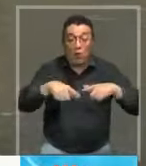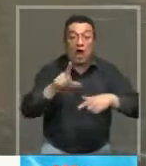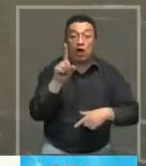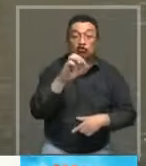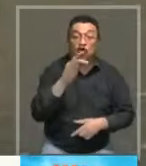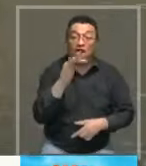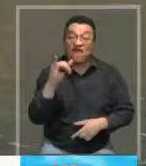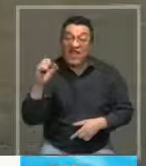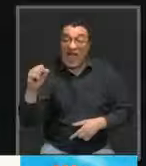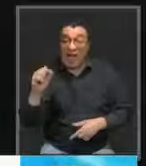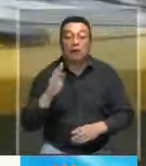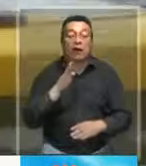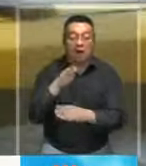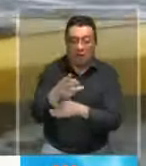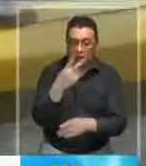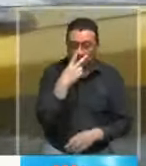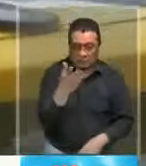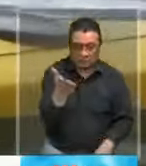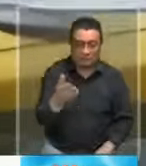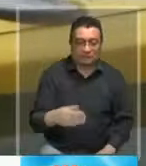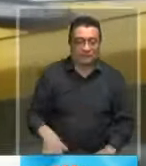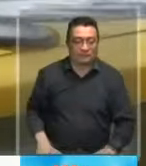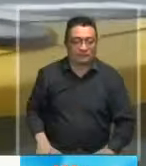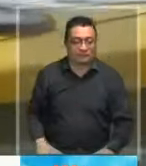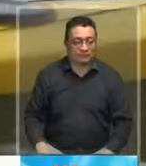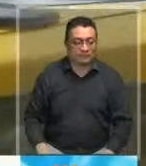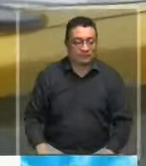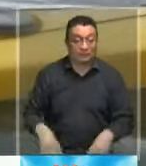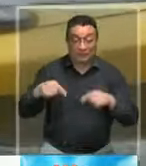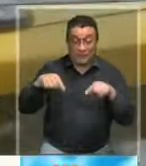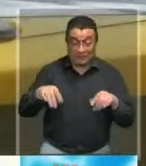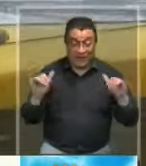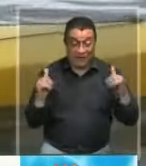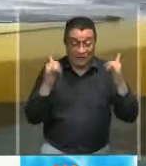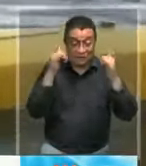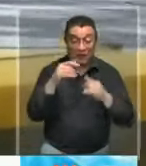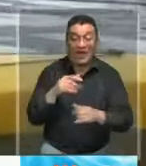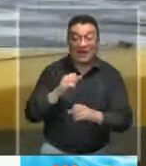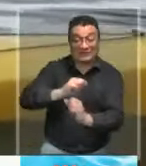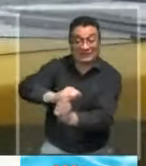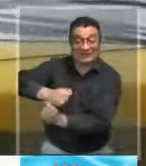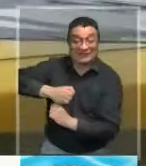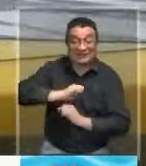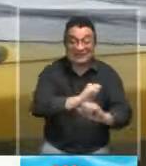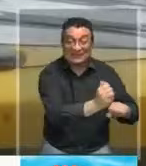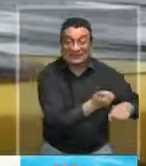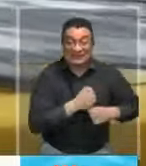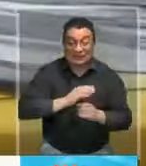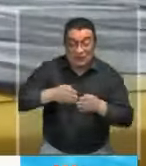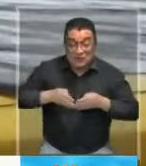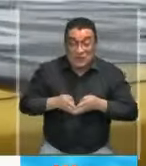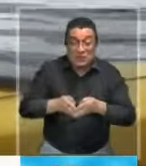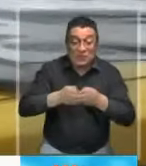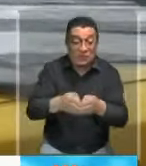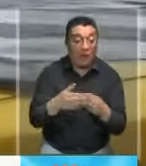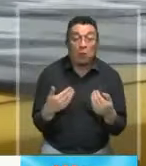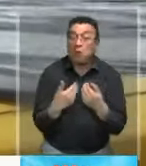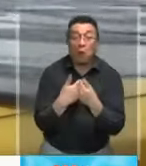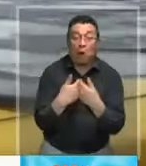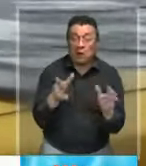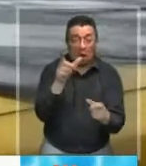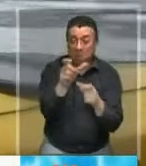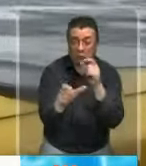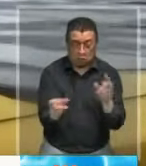para vivir la experiencia. Bueno, esta aventura en kayak está diseñada para cualquier tipo de